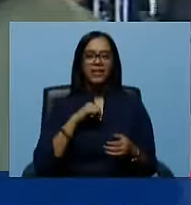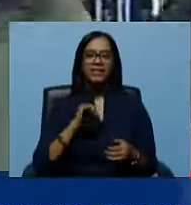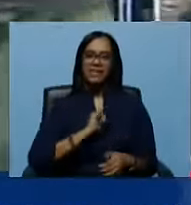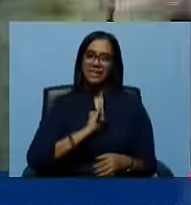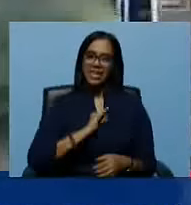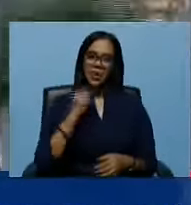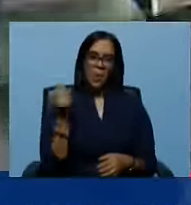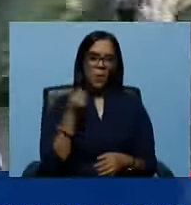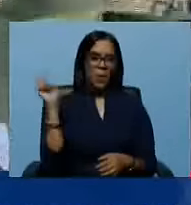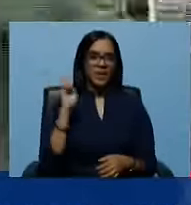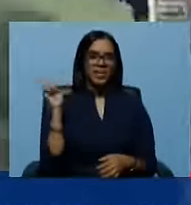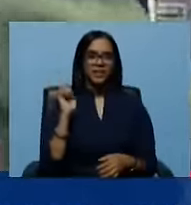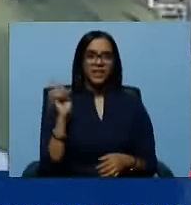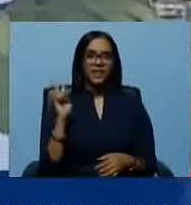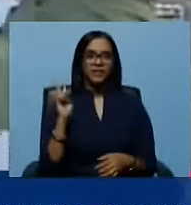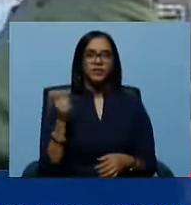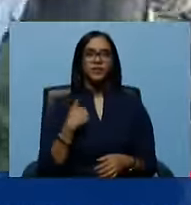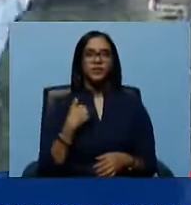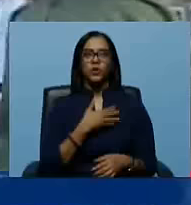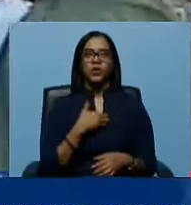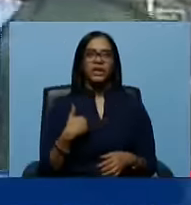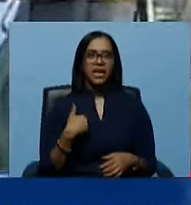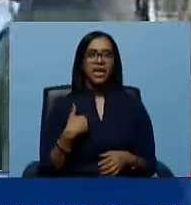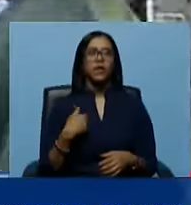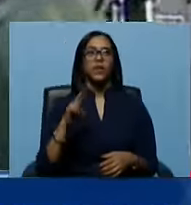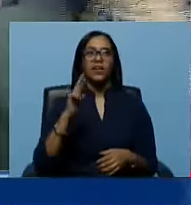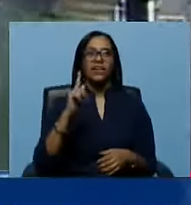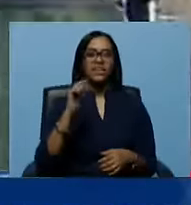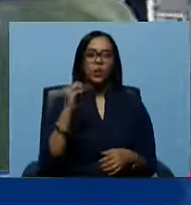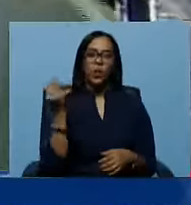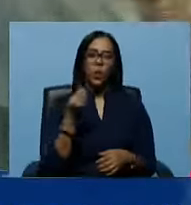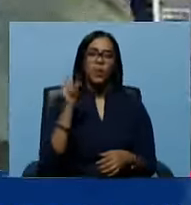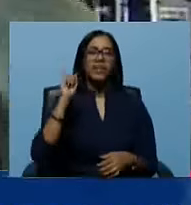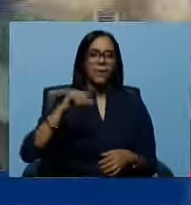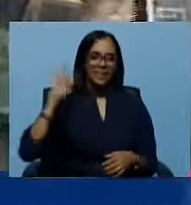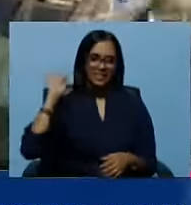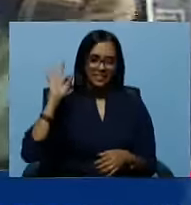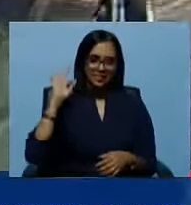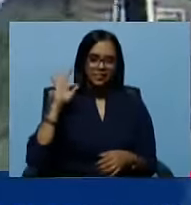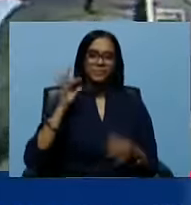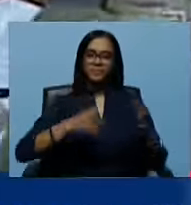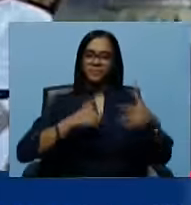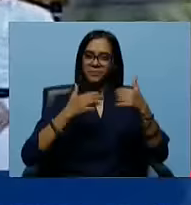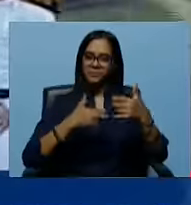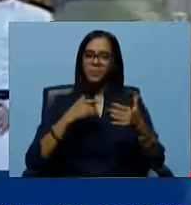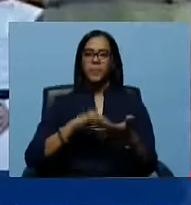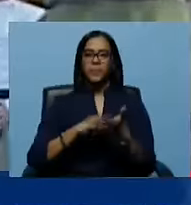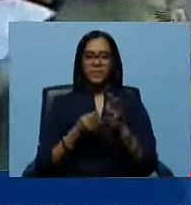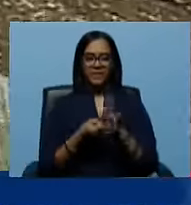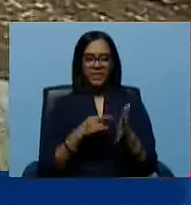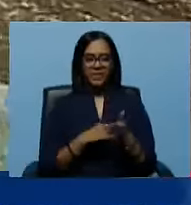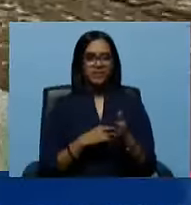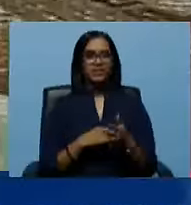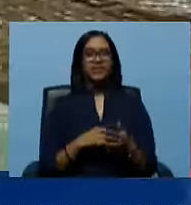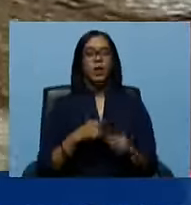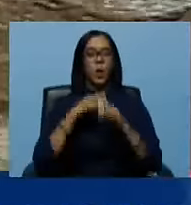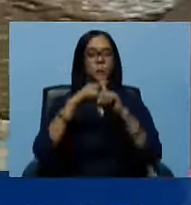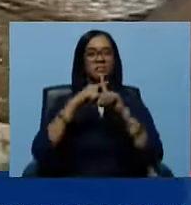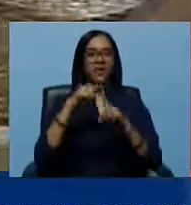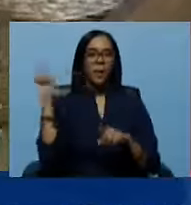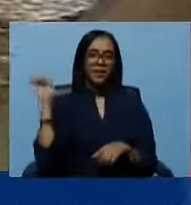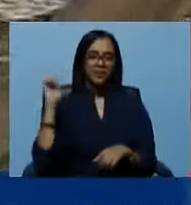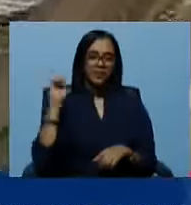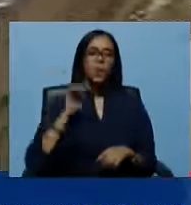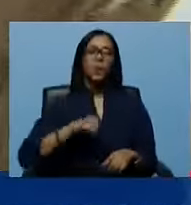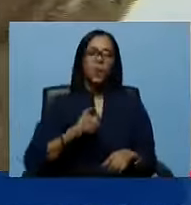como venezolanos, presidente. Yo quiero que Rito, como también exponente de la llaneridad, del concepto de lo afirmativo venezolano,